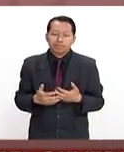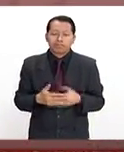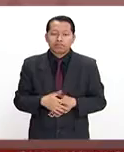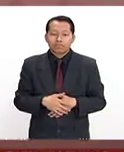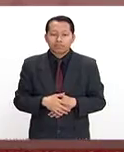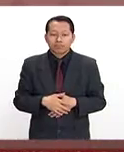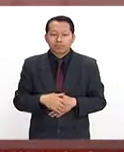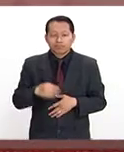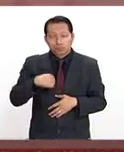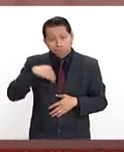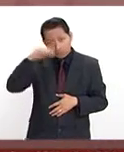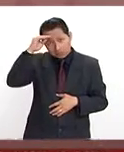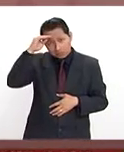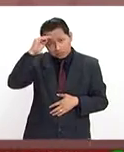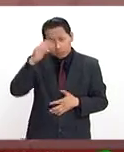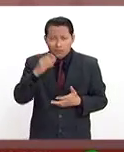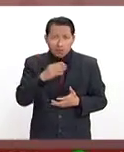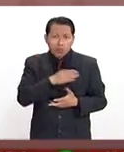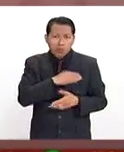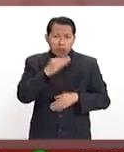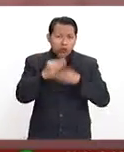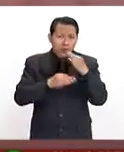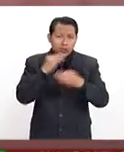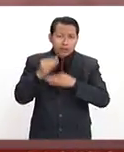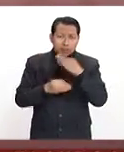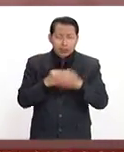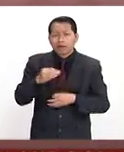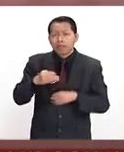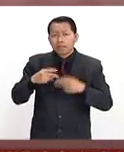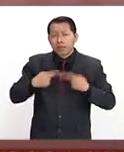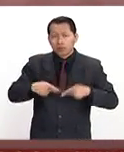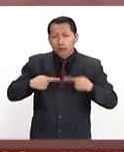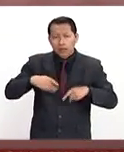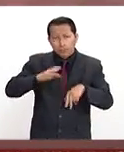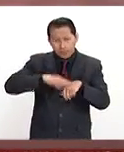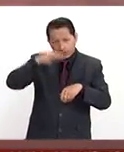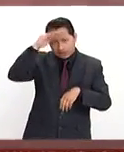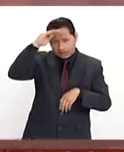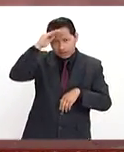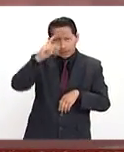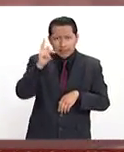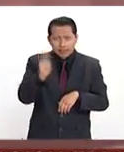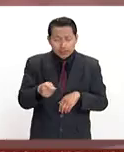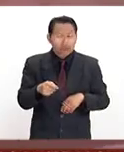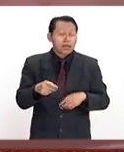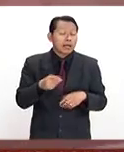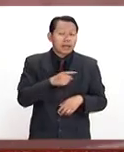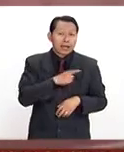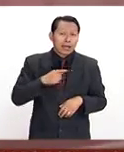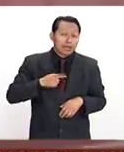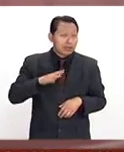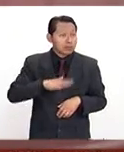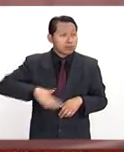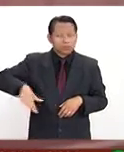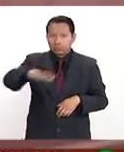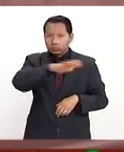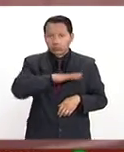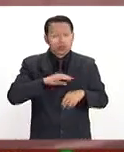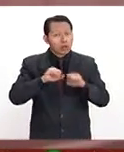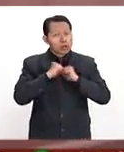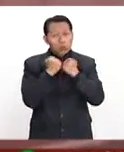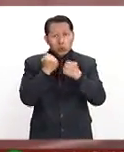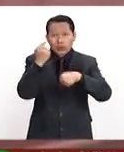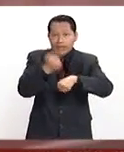A mí me parece una buena nota, una buena noticia que la gente tenga mayor conciencia de que este es un tema de la sociedad. Claro.